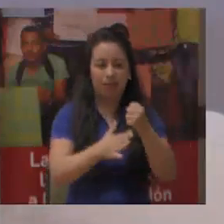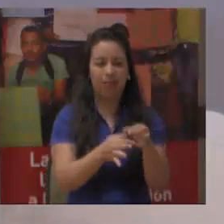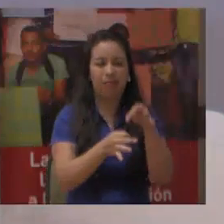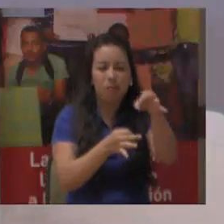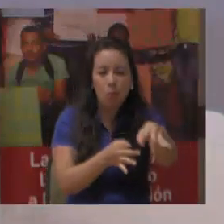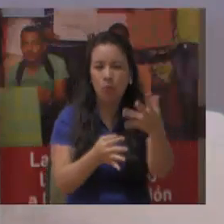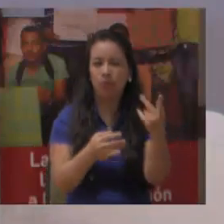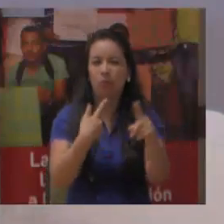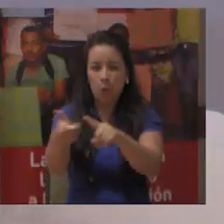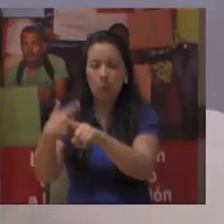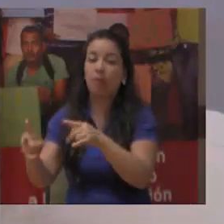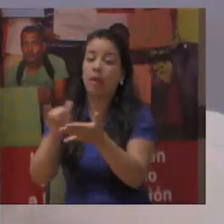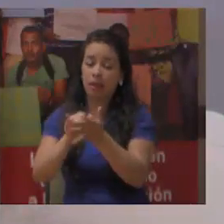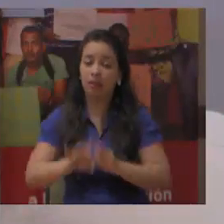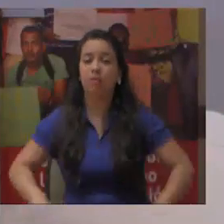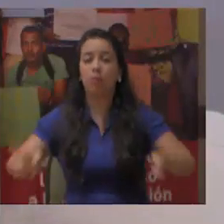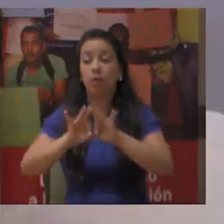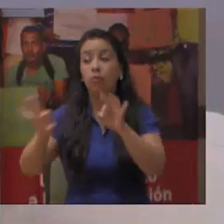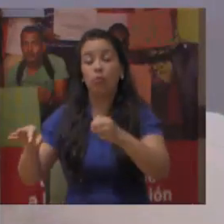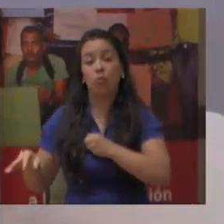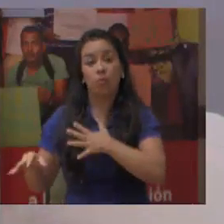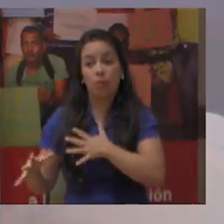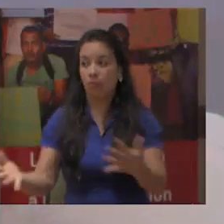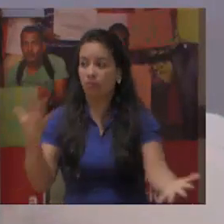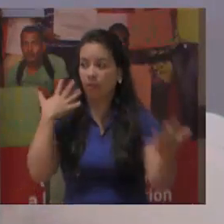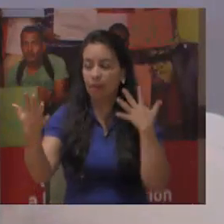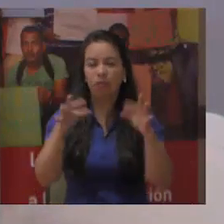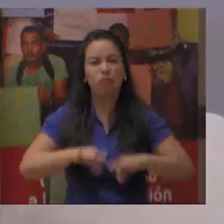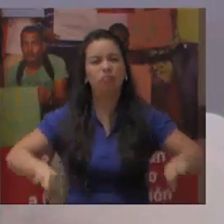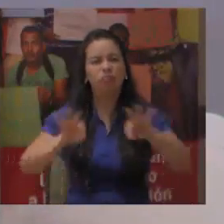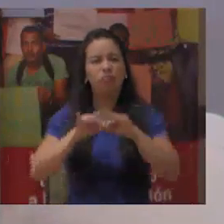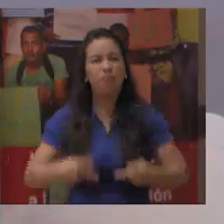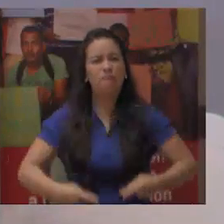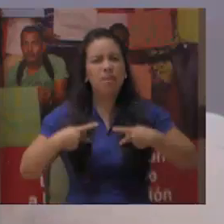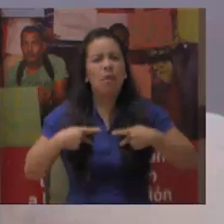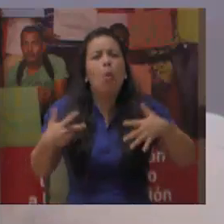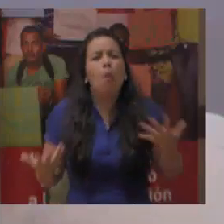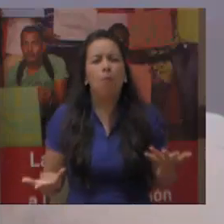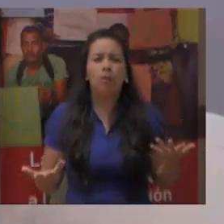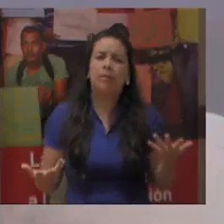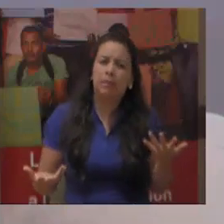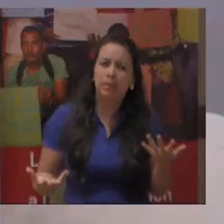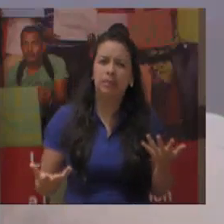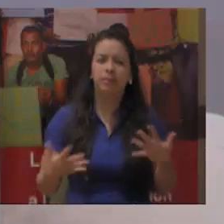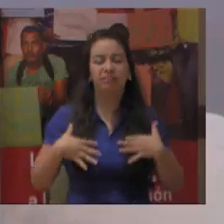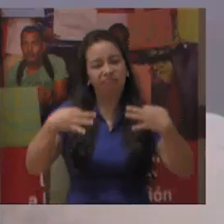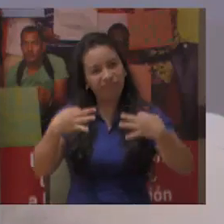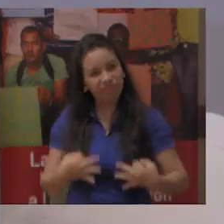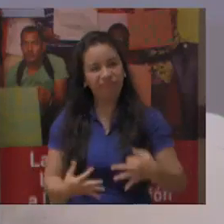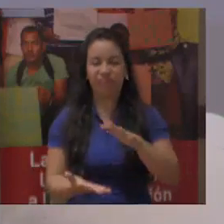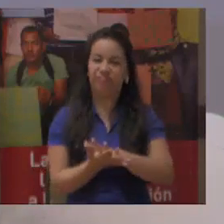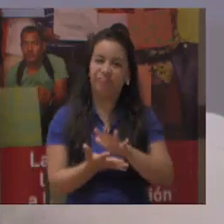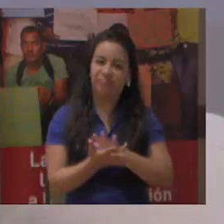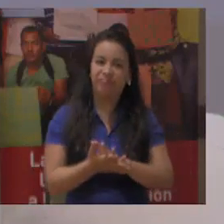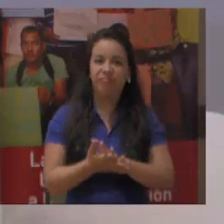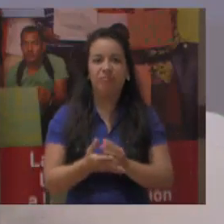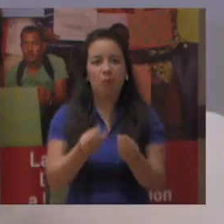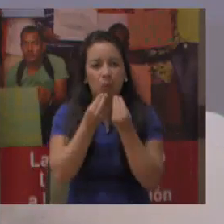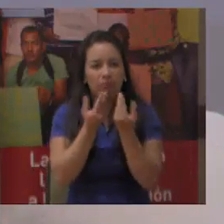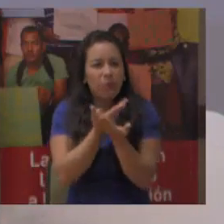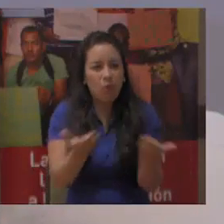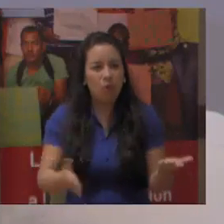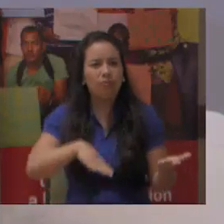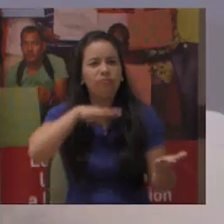las oportunidades para que el campesino viva de manera digna, porque muchos de estos muchachos que hoy en día nos acompañan como participantes del proceso